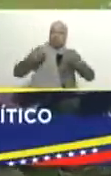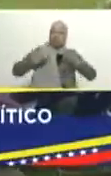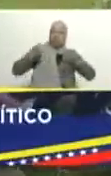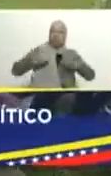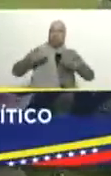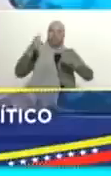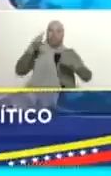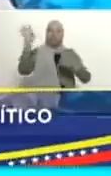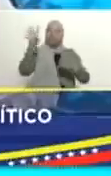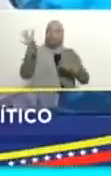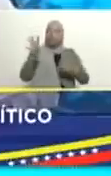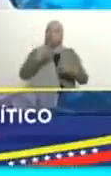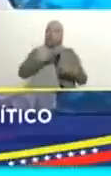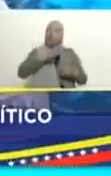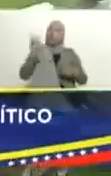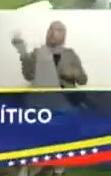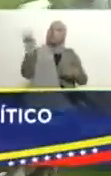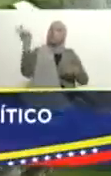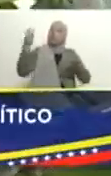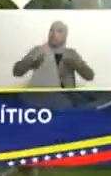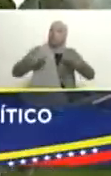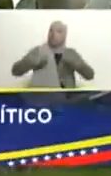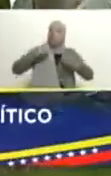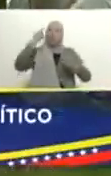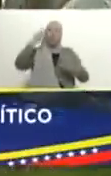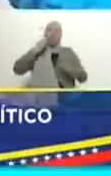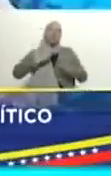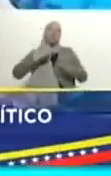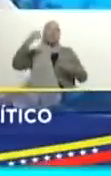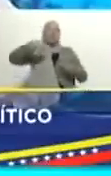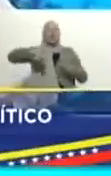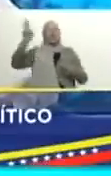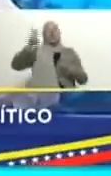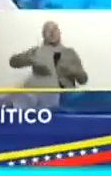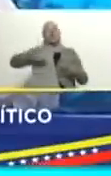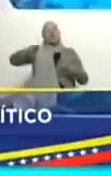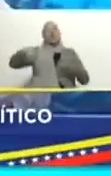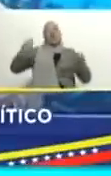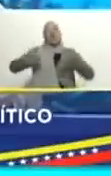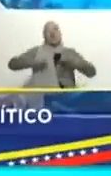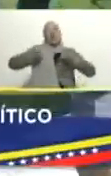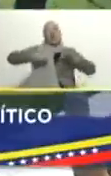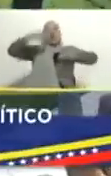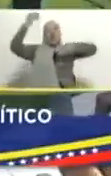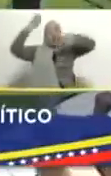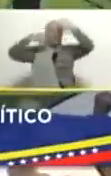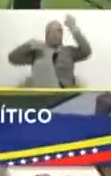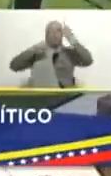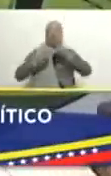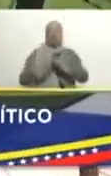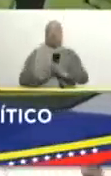viva la Guayana Esequiba! ¡Que viva Bolívar! Y hoy más que nunca, ¡que viva Chávez!